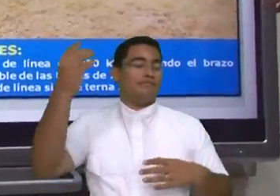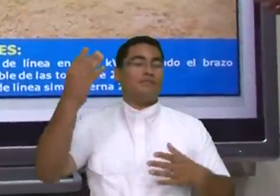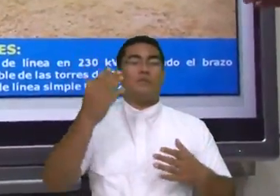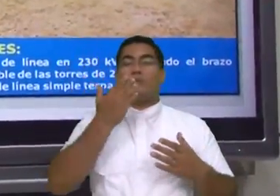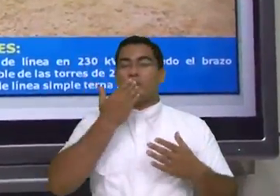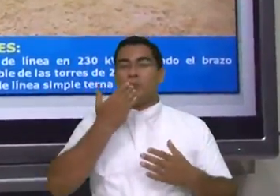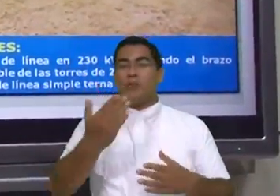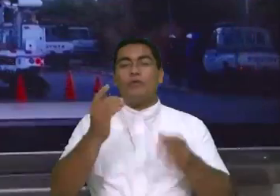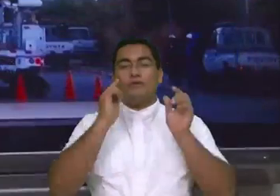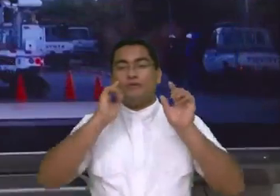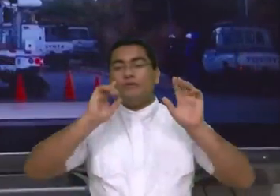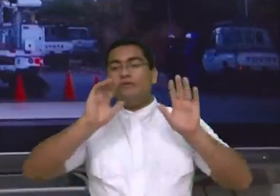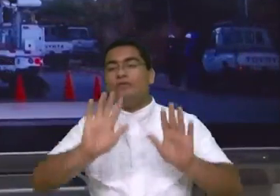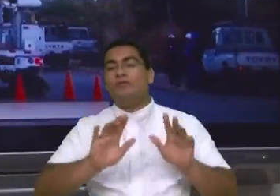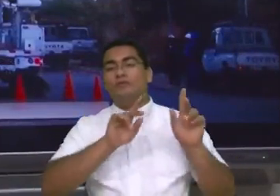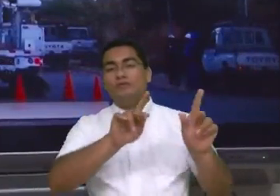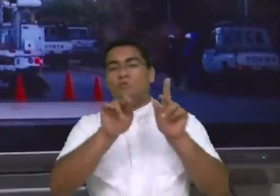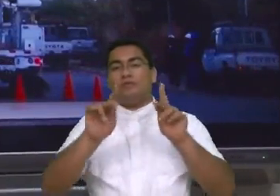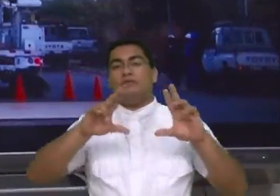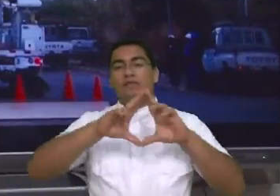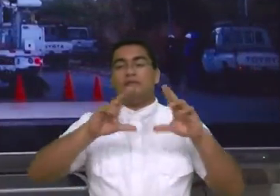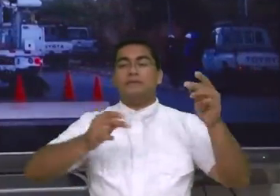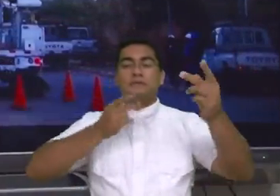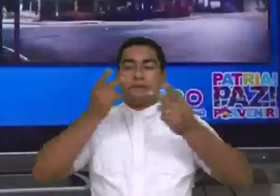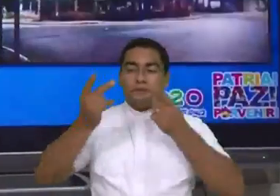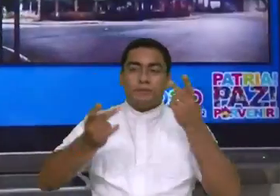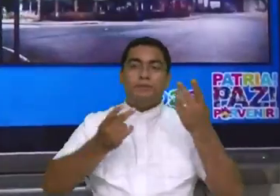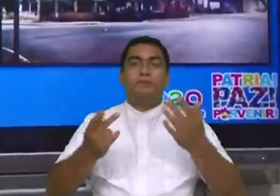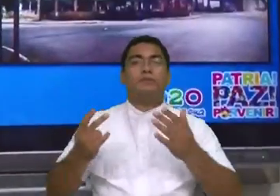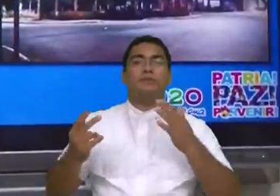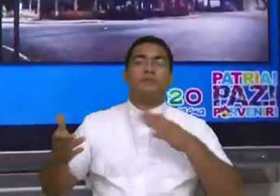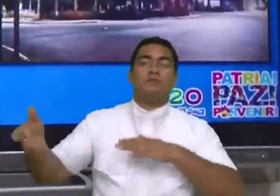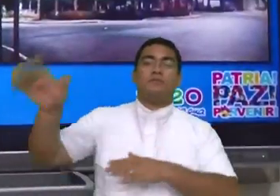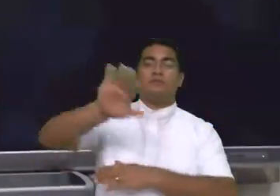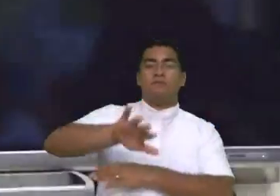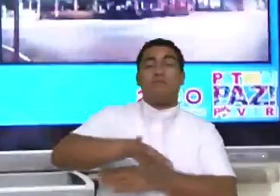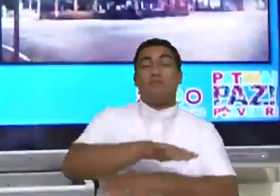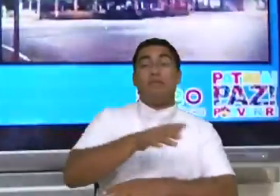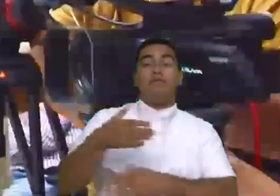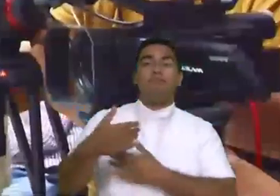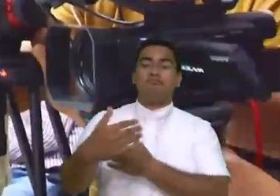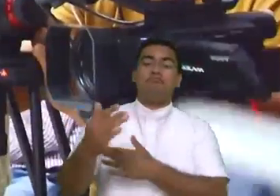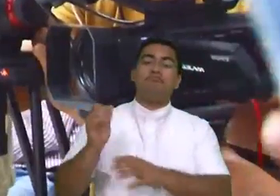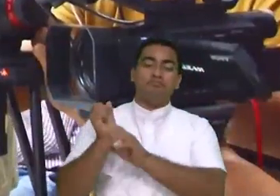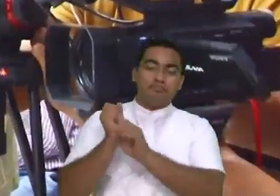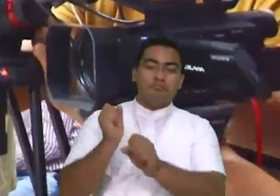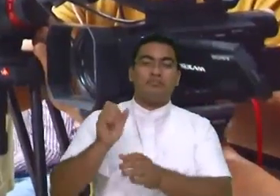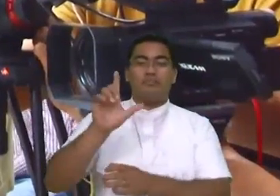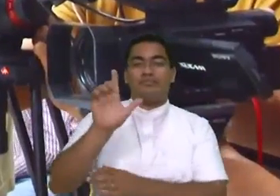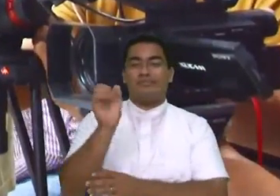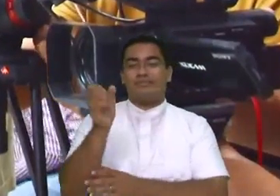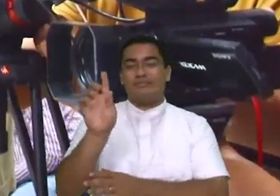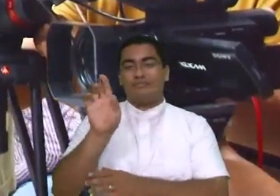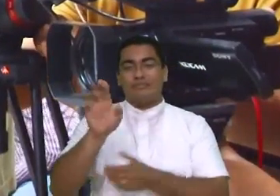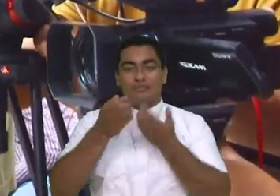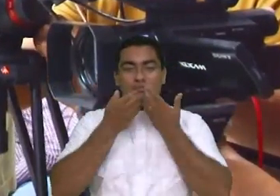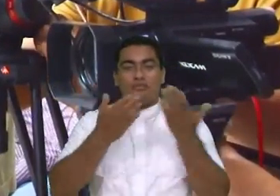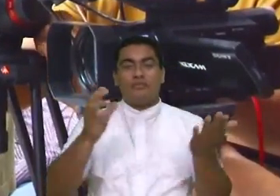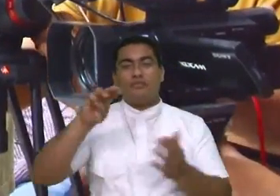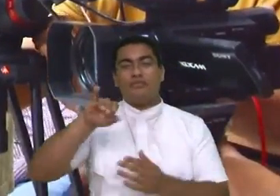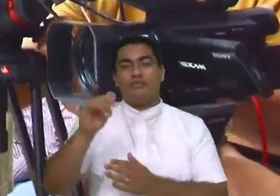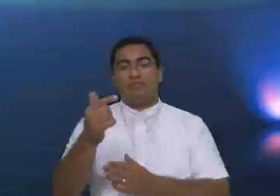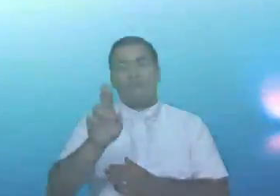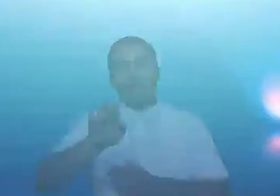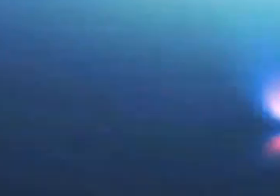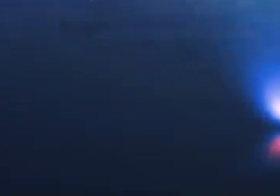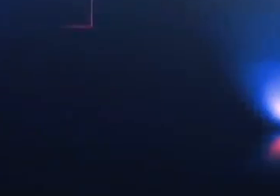de los nicaragüenses que visiten las playas en esta Semana Santa. Con cámara de Lester Mora para el canal parlamentario, les informó Miguel